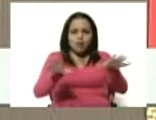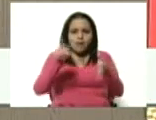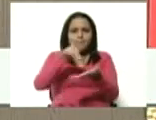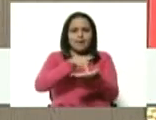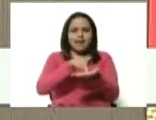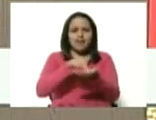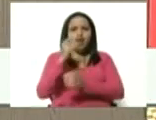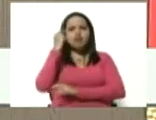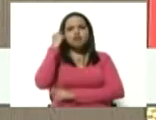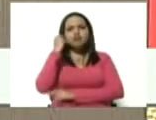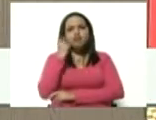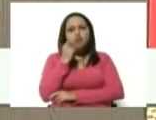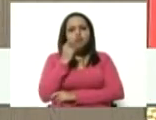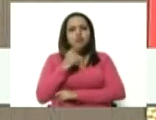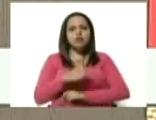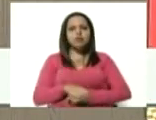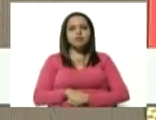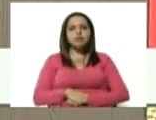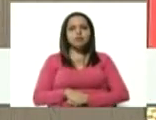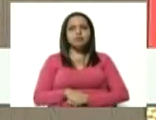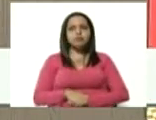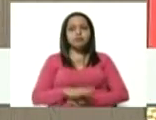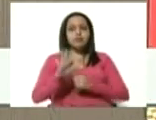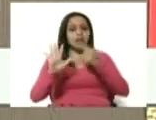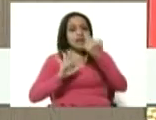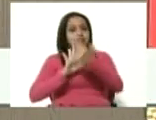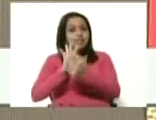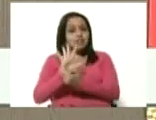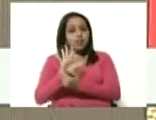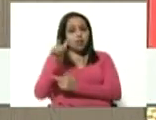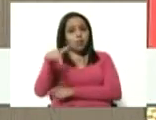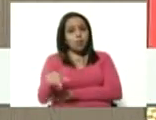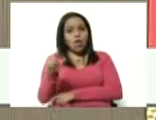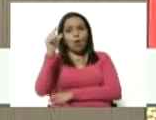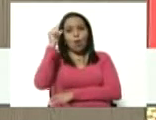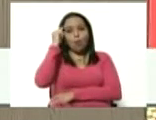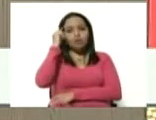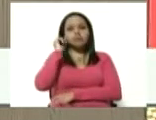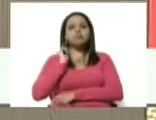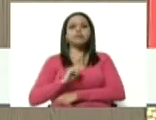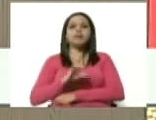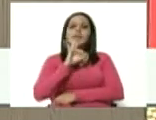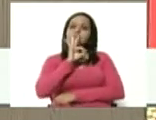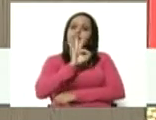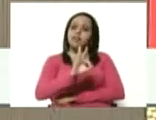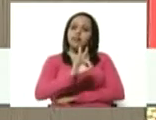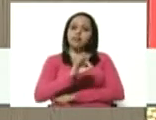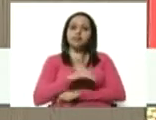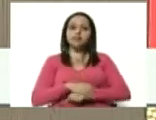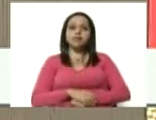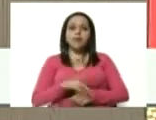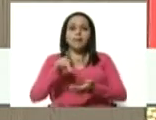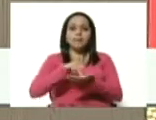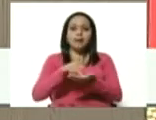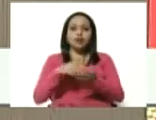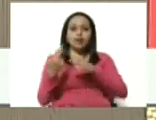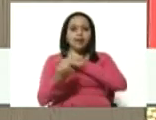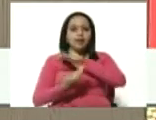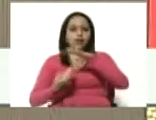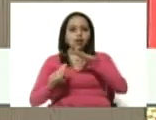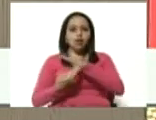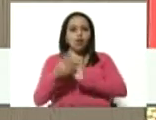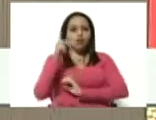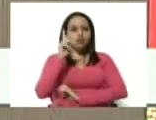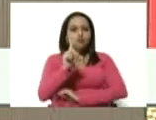parroquia Sucre. Aquí fíjese, 5 casos el día de hoy, 3 casos en la parroquia El Recreo,